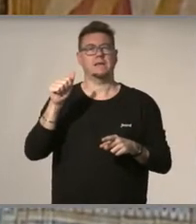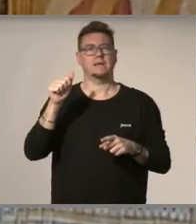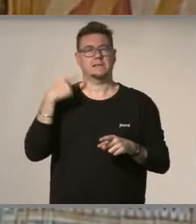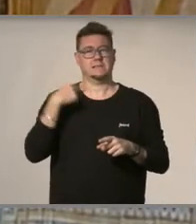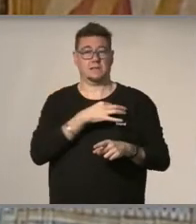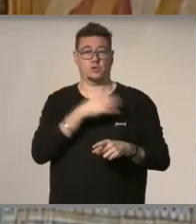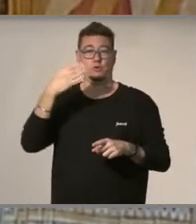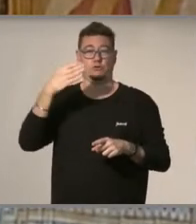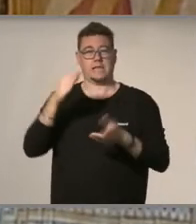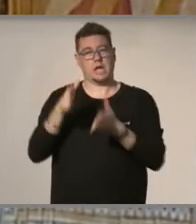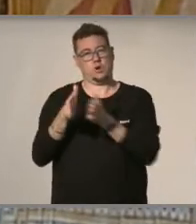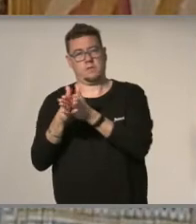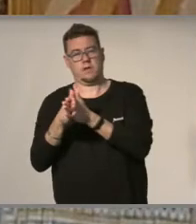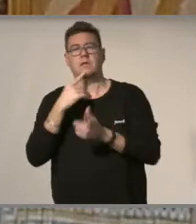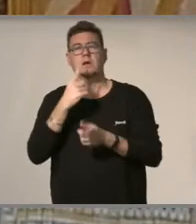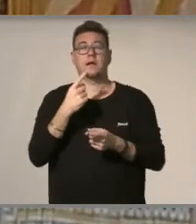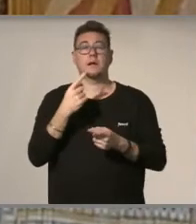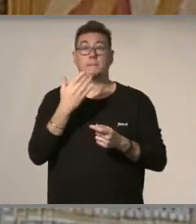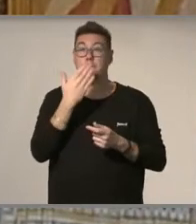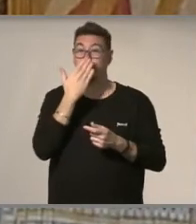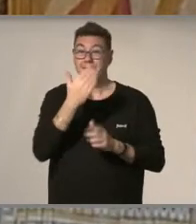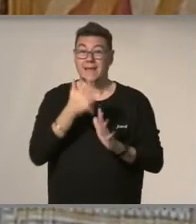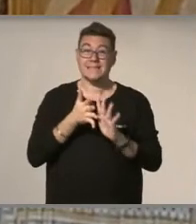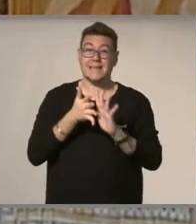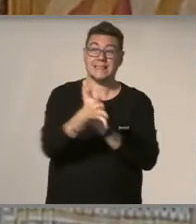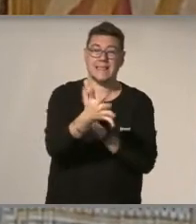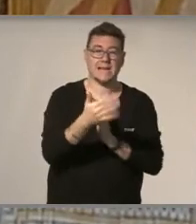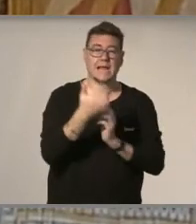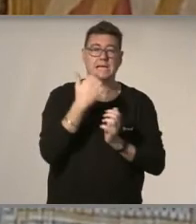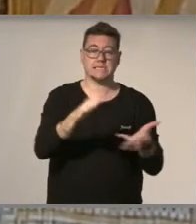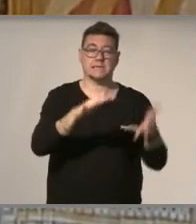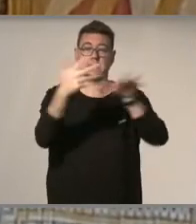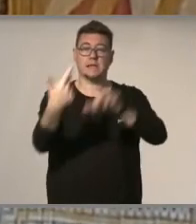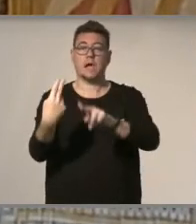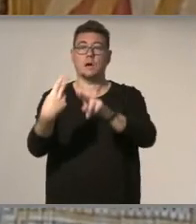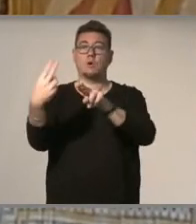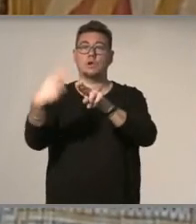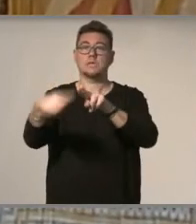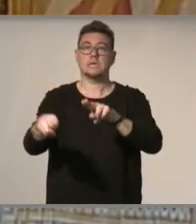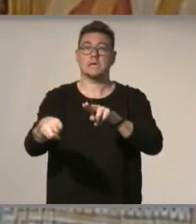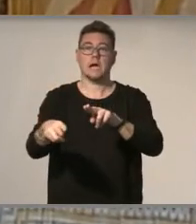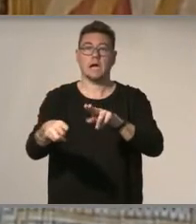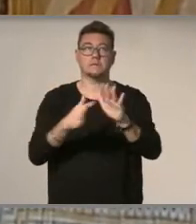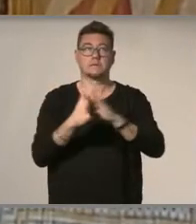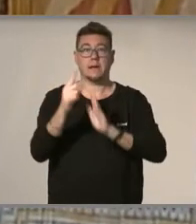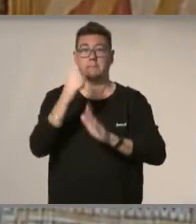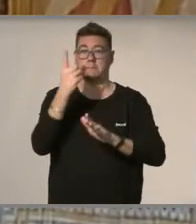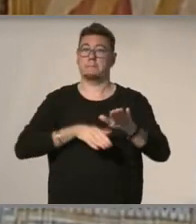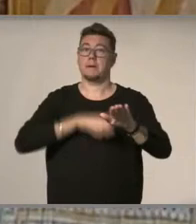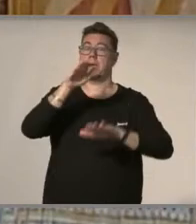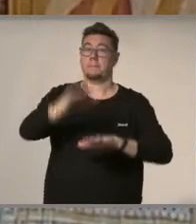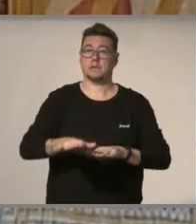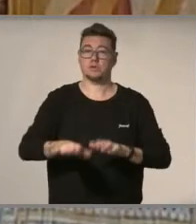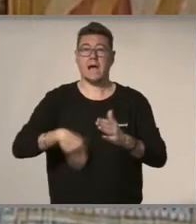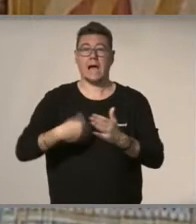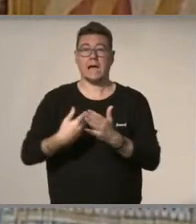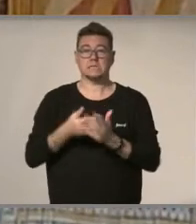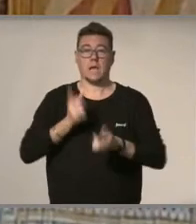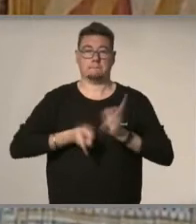Manuel Broseta, las verdades eternas trasladadas a la política son un primer paso hacia el